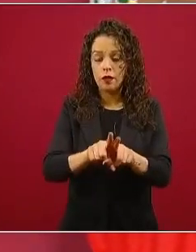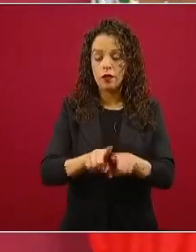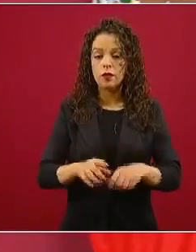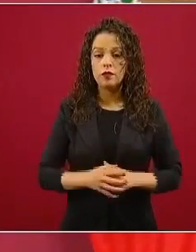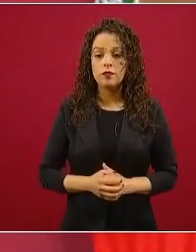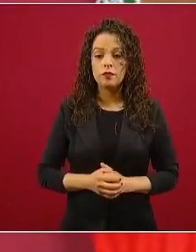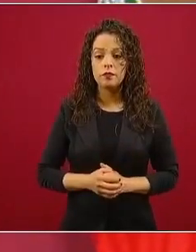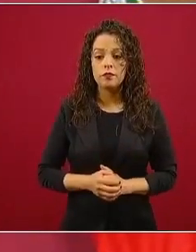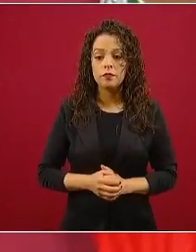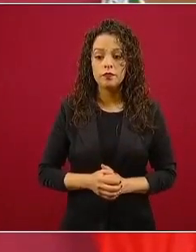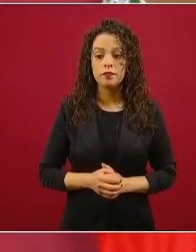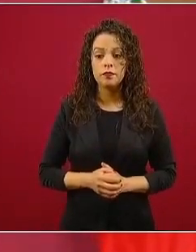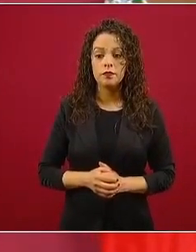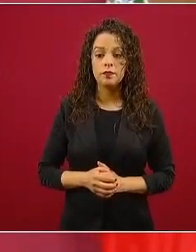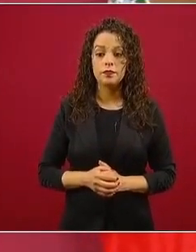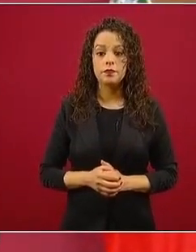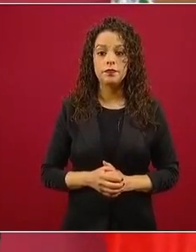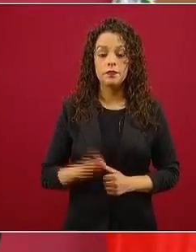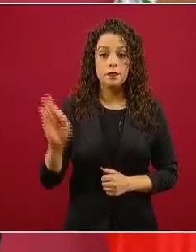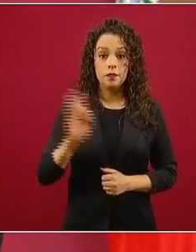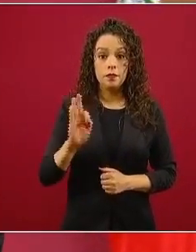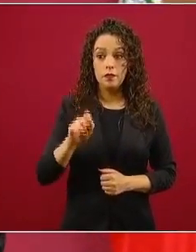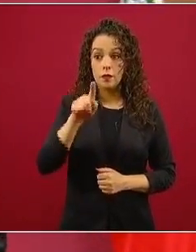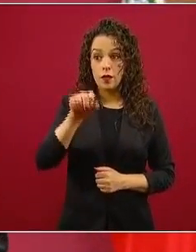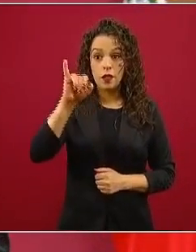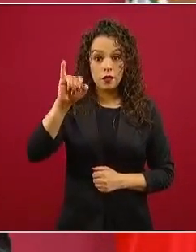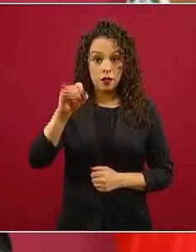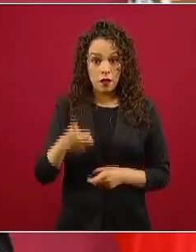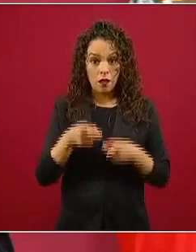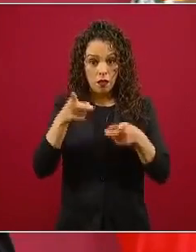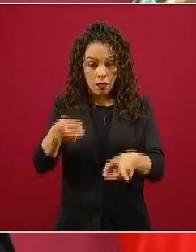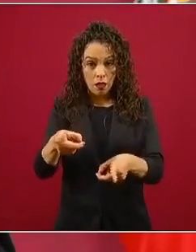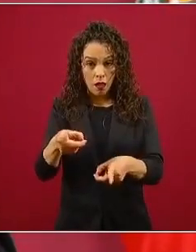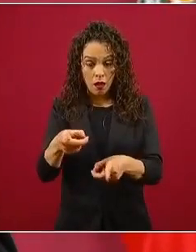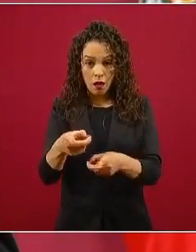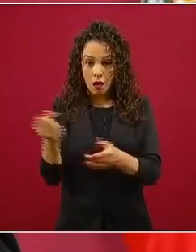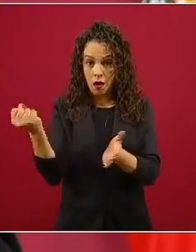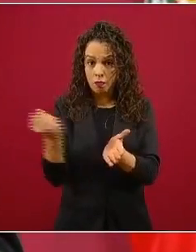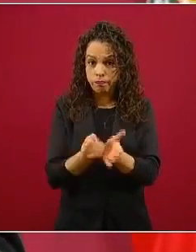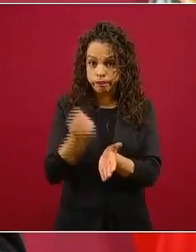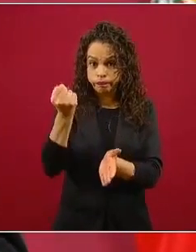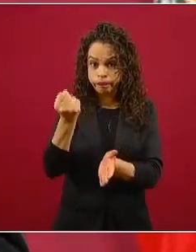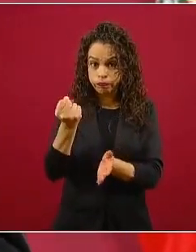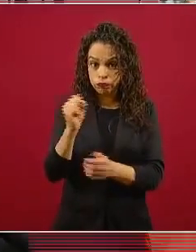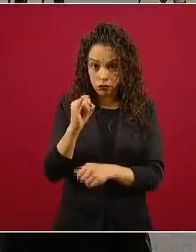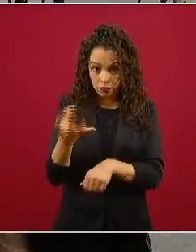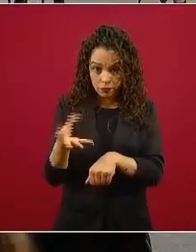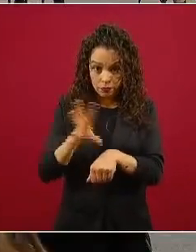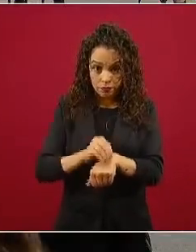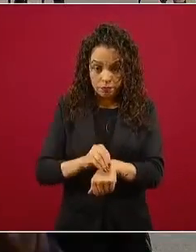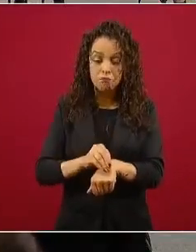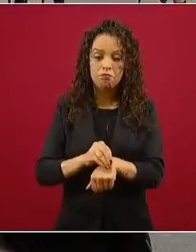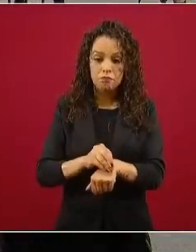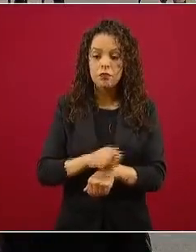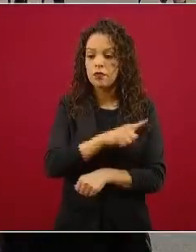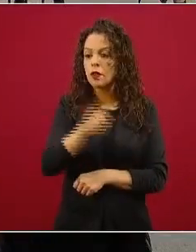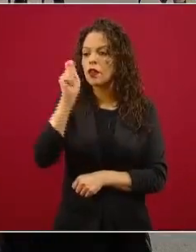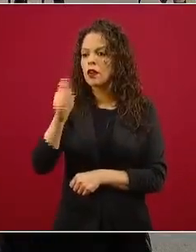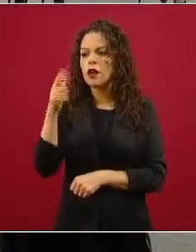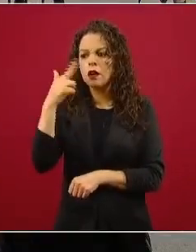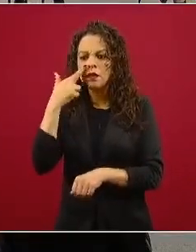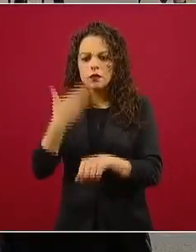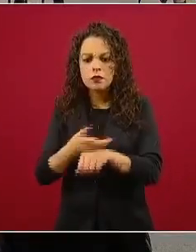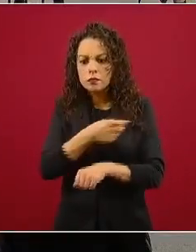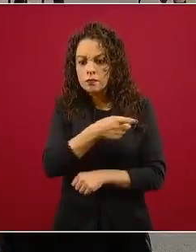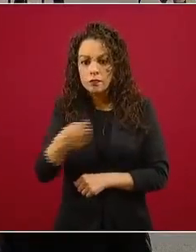si ellos dieron estas autorizaciones, y los que resulten responsables. ¿Hay órganos autónomos en